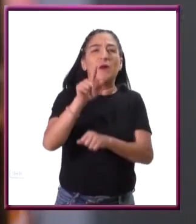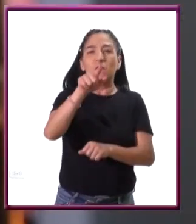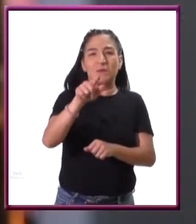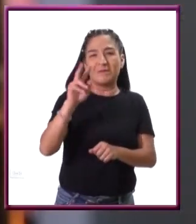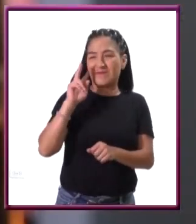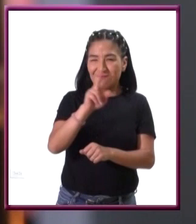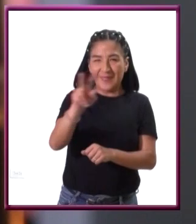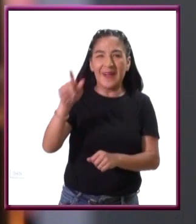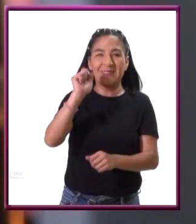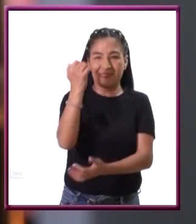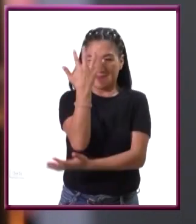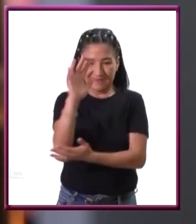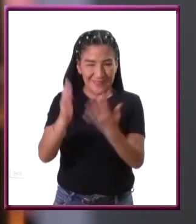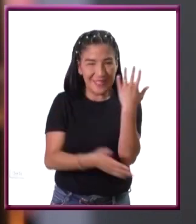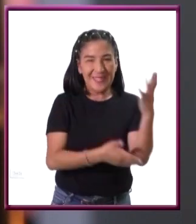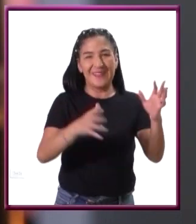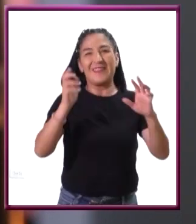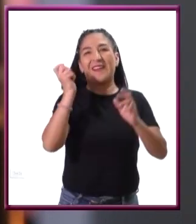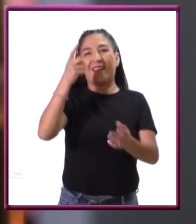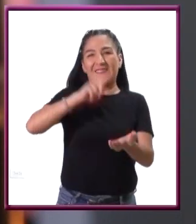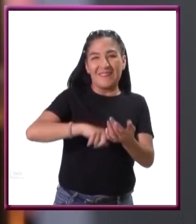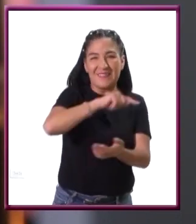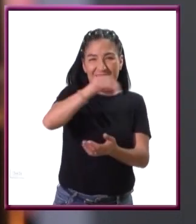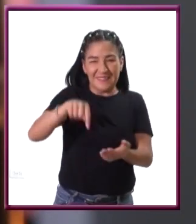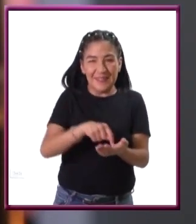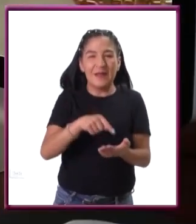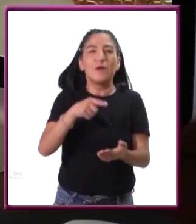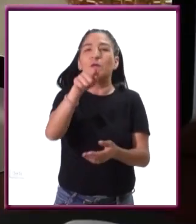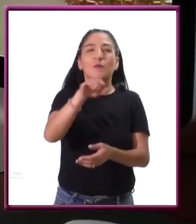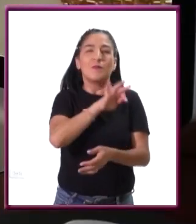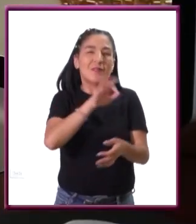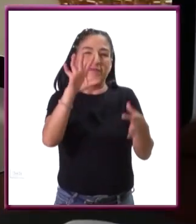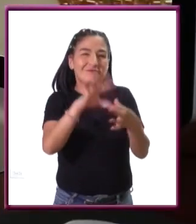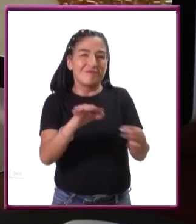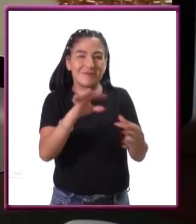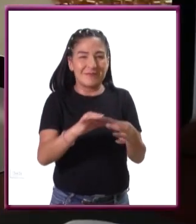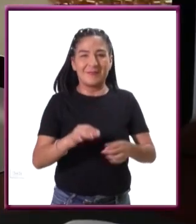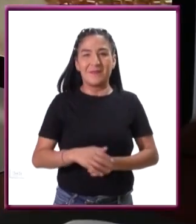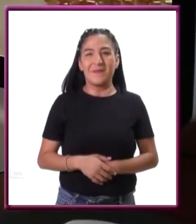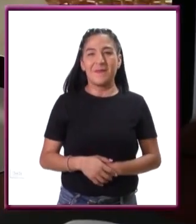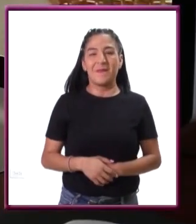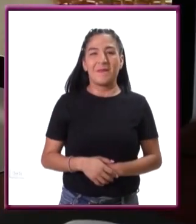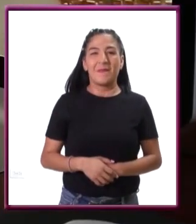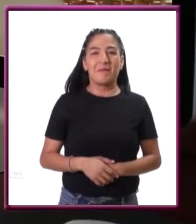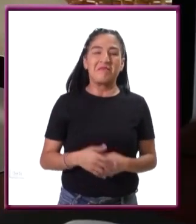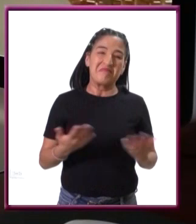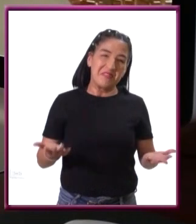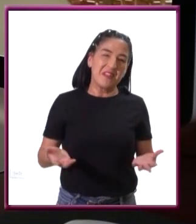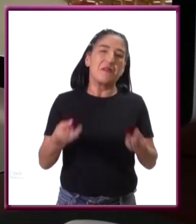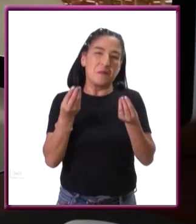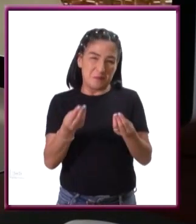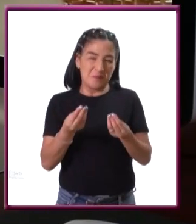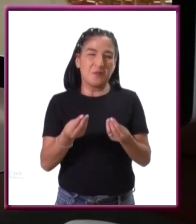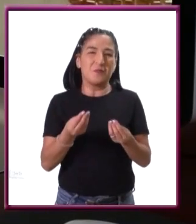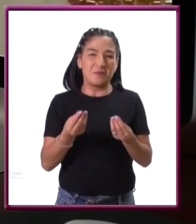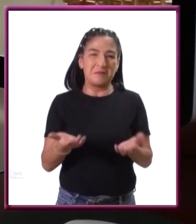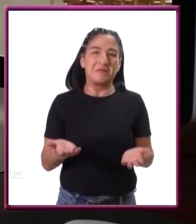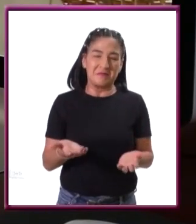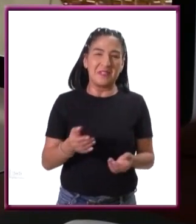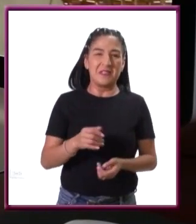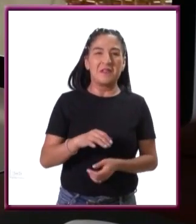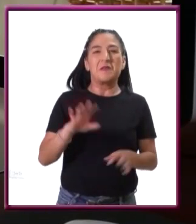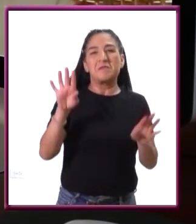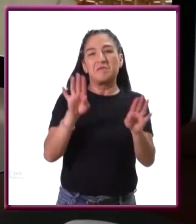ser descritos a través de este crecimiento exponencial? Pues son muchos. Definitivamente siempre vamos a tener